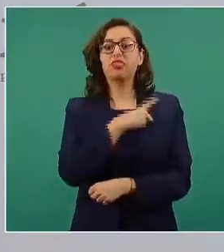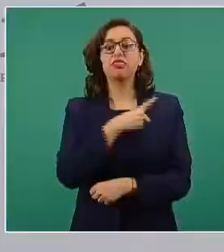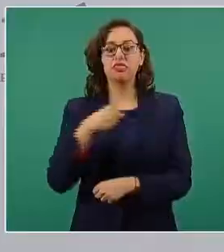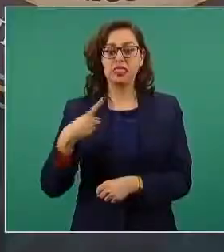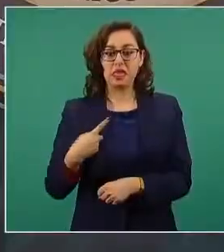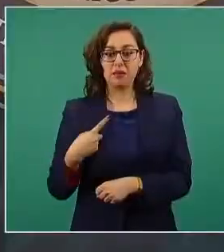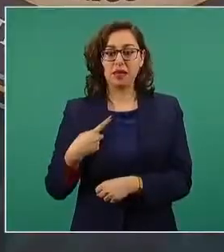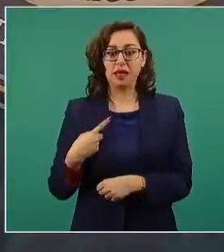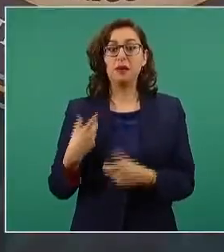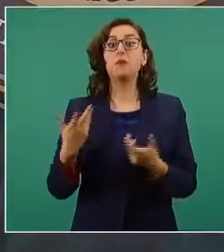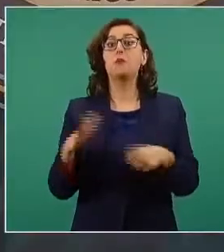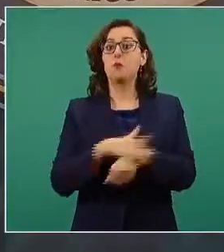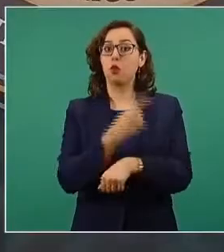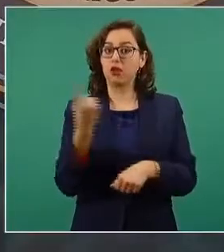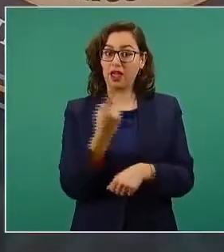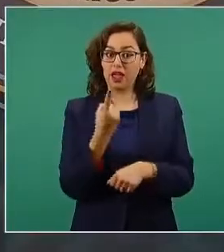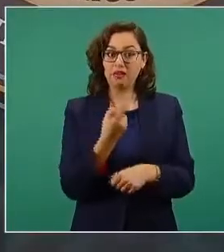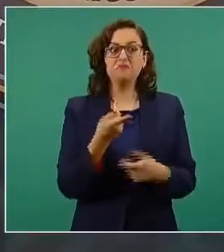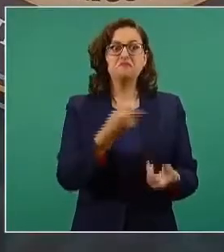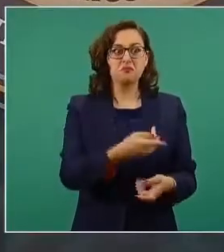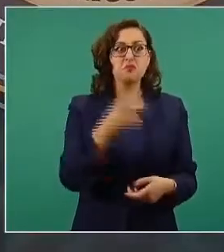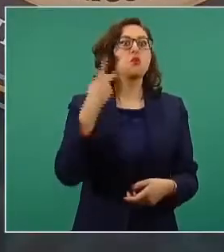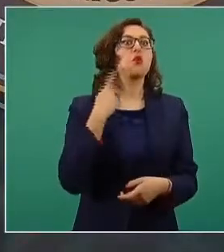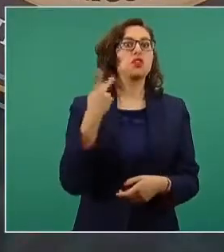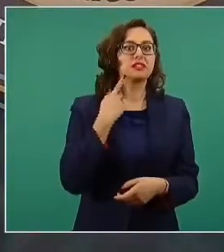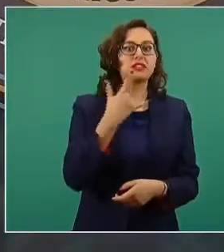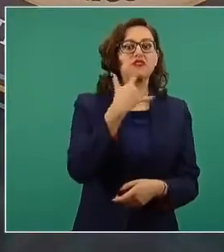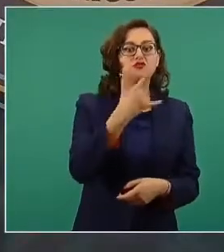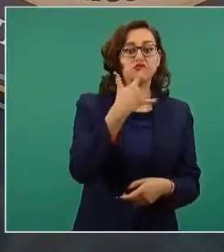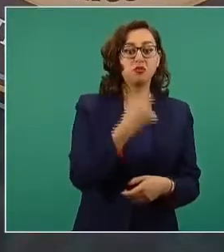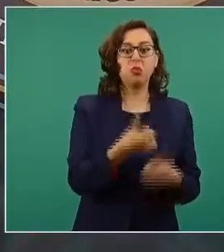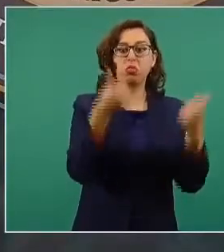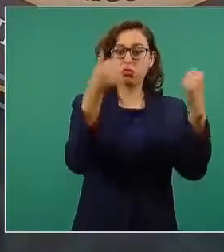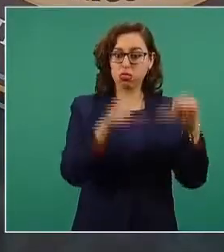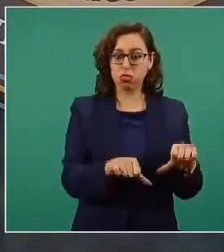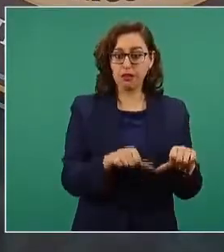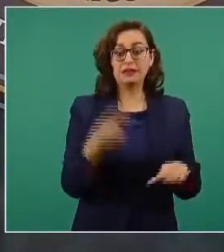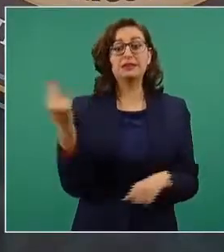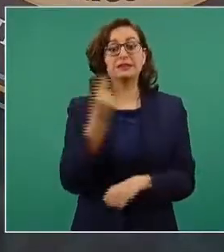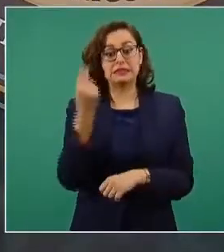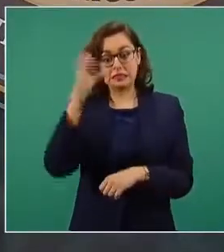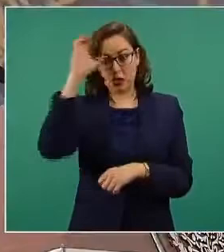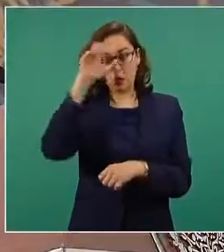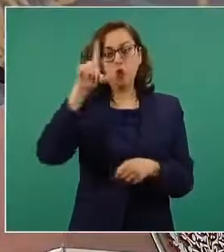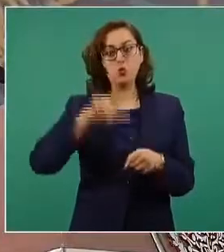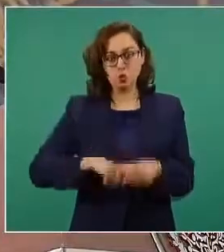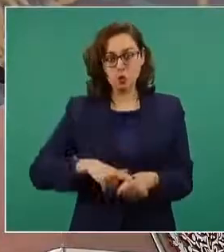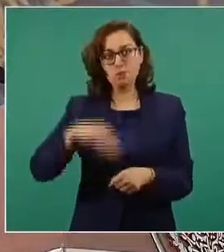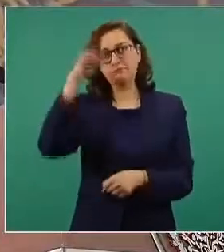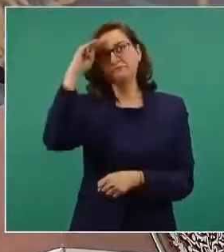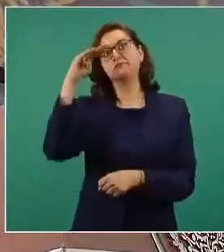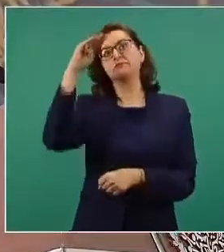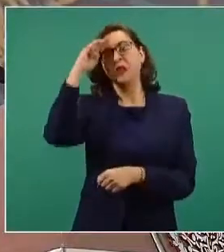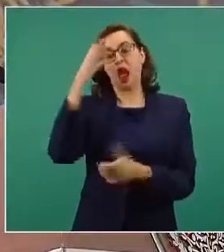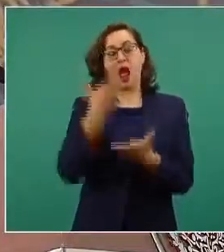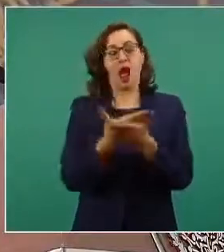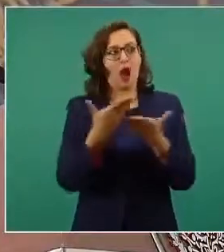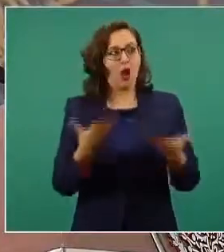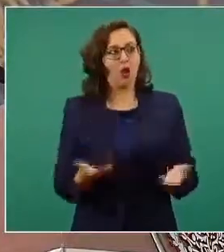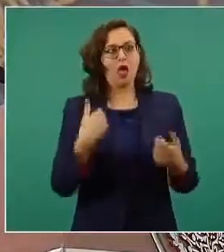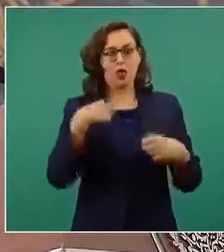se puede perder. Y entonces vengo a un México que renace, que está construyendo una cultura